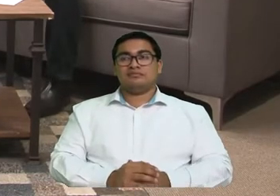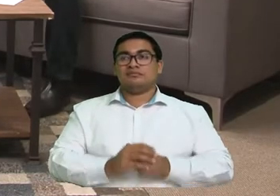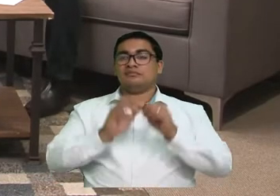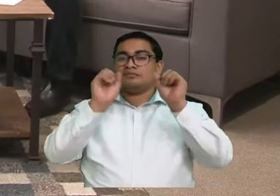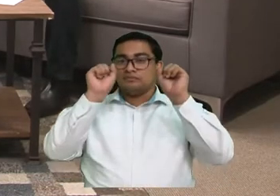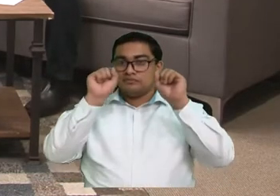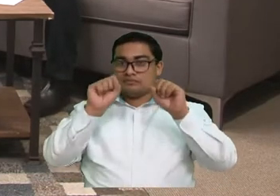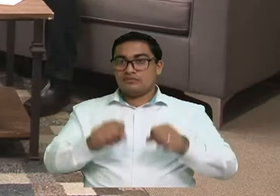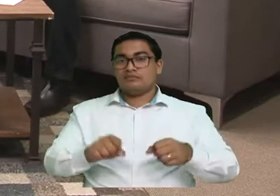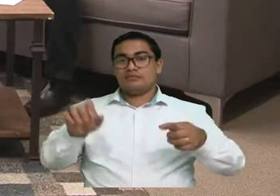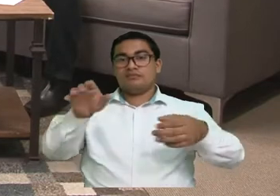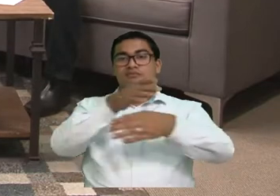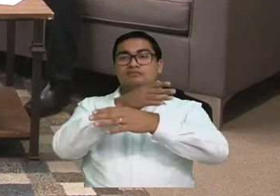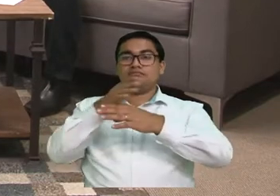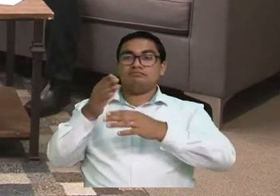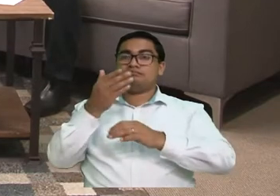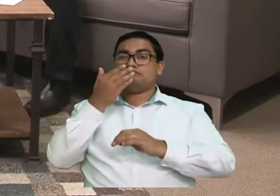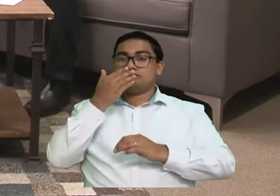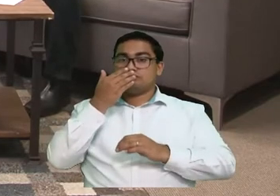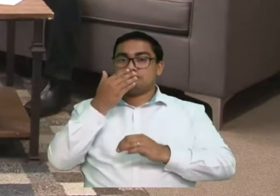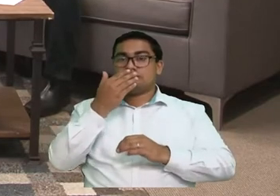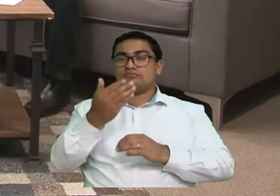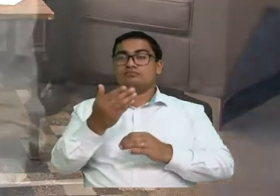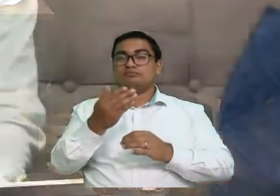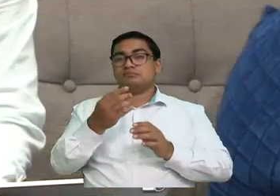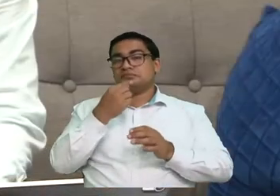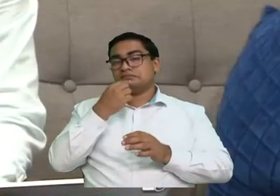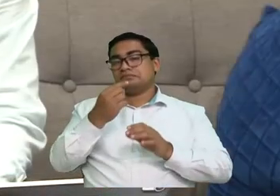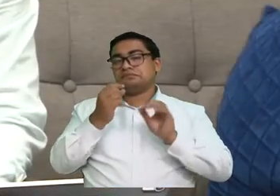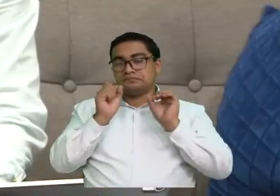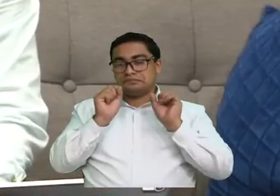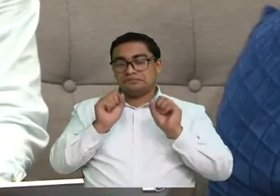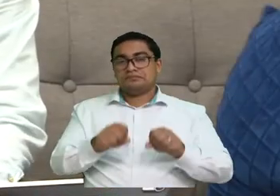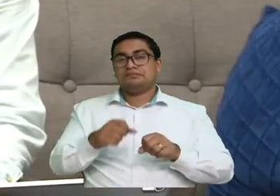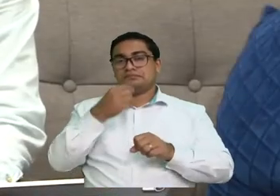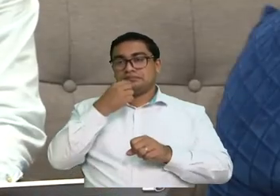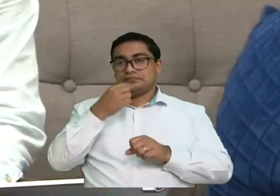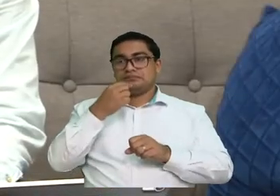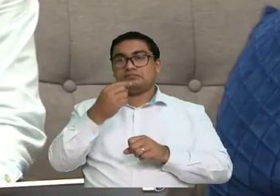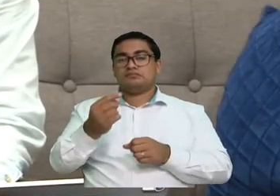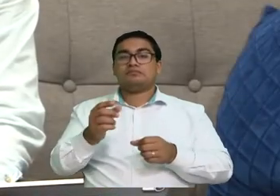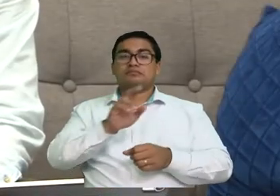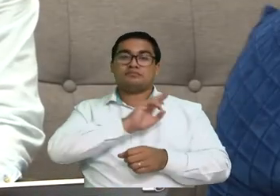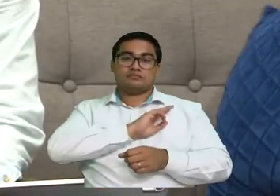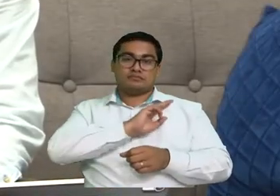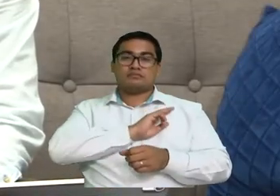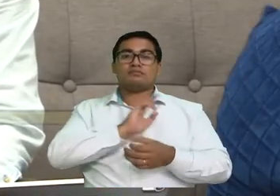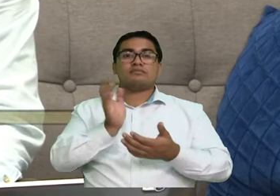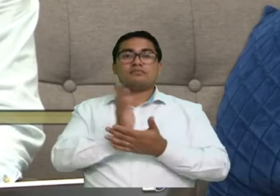tipos de beneficios, te puedo decir que hay algunos